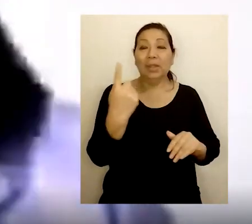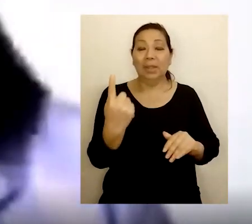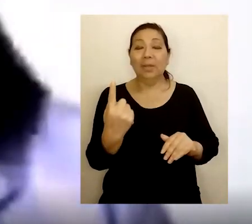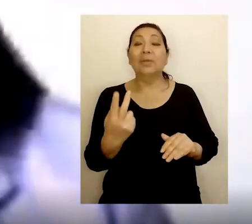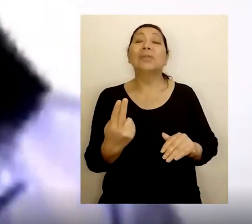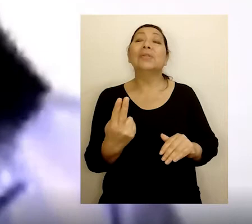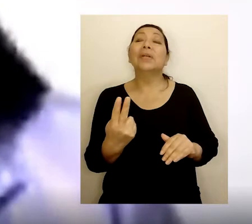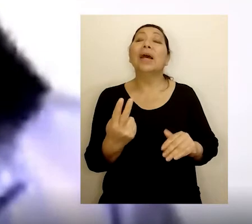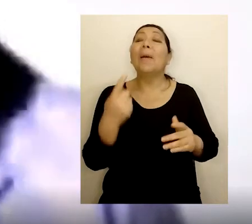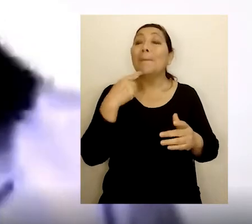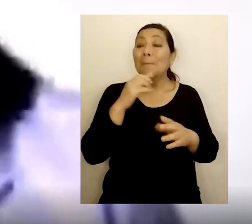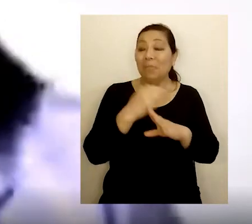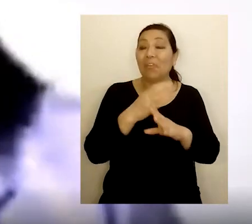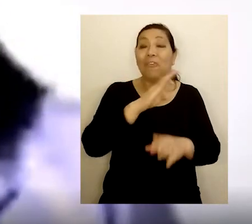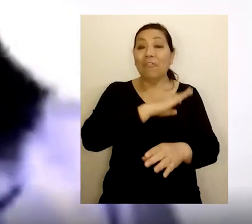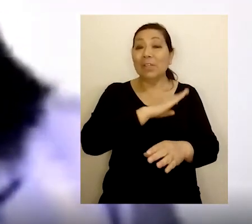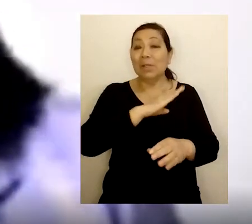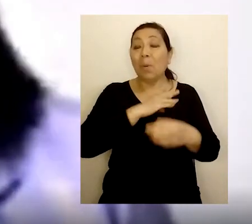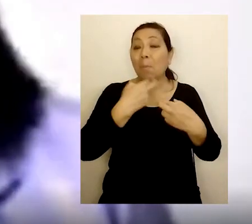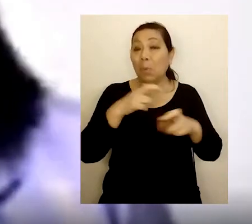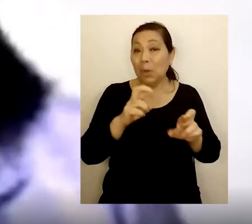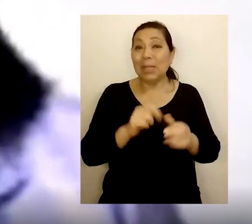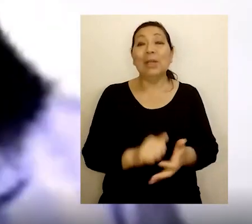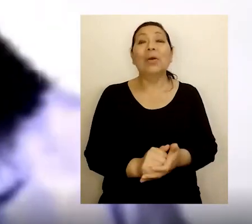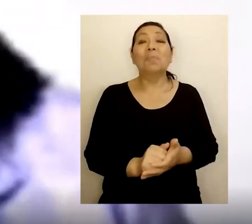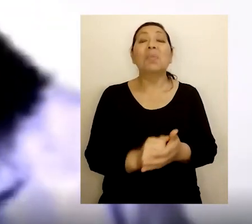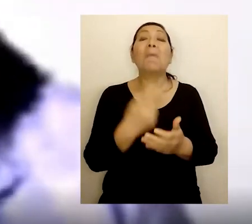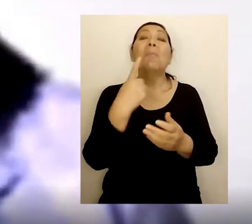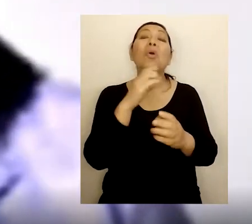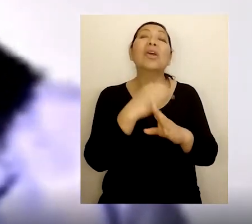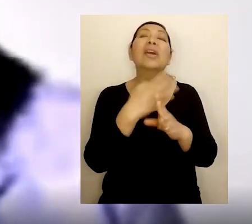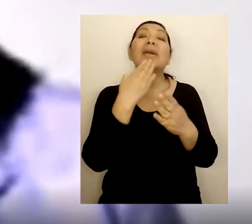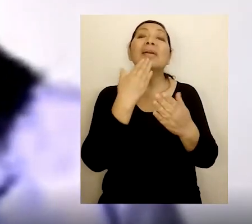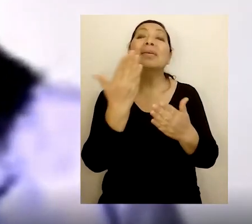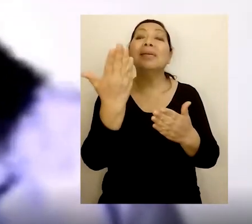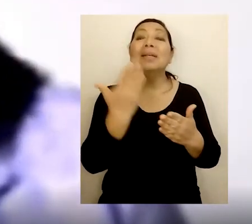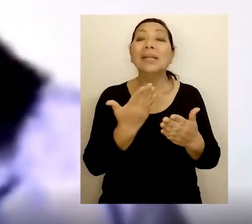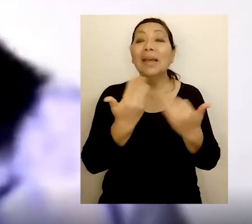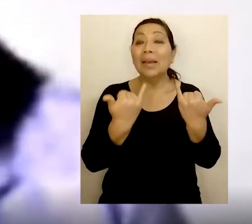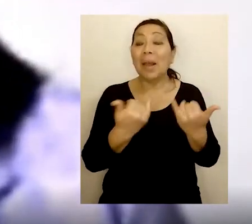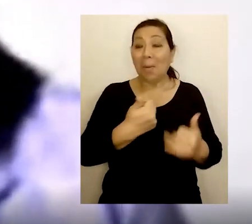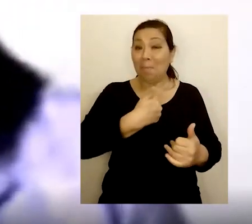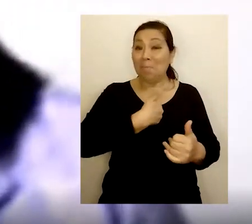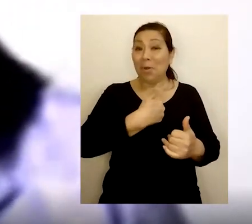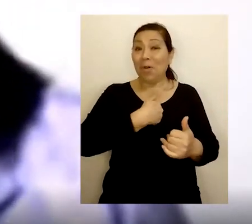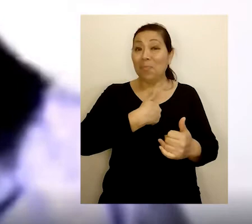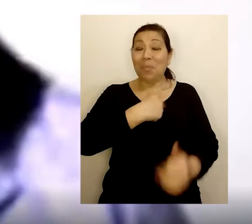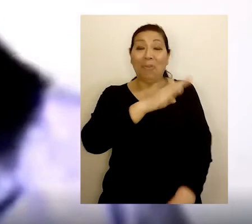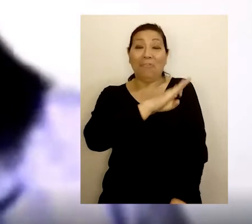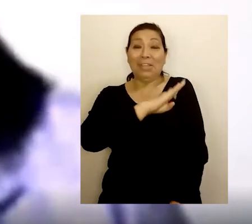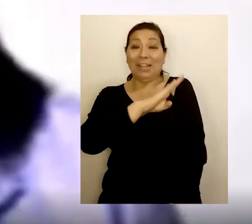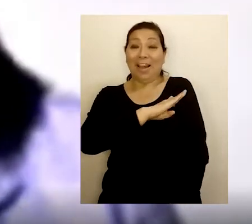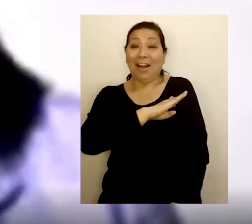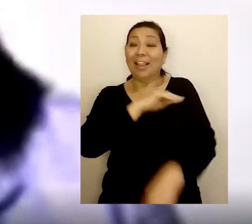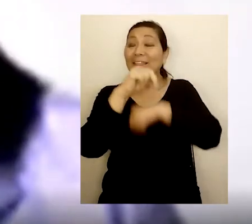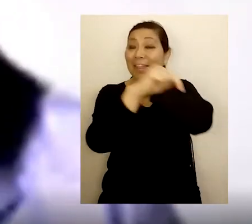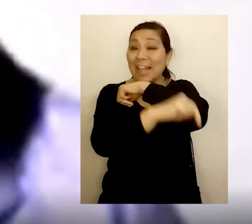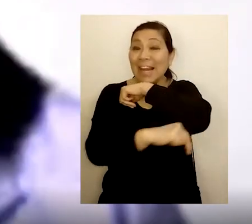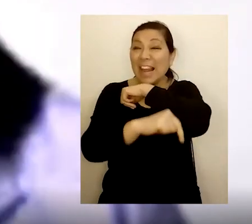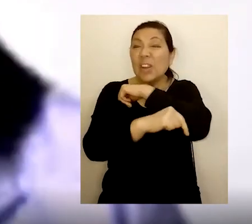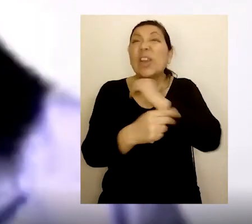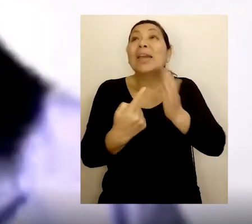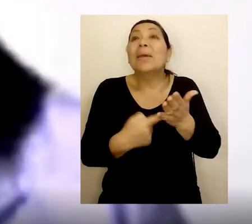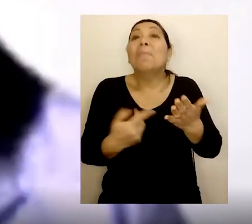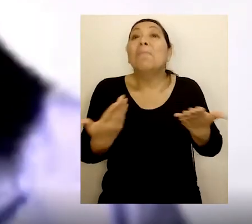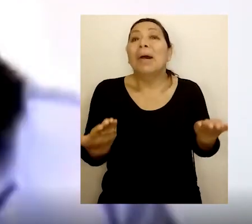27.482, funcionarios y servidores públicos, quien formula cargos es el propio fiscal de la nación. En este caso,